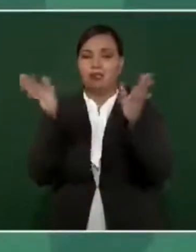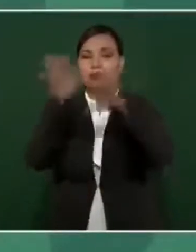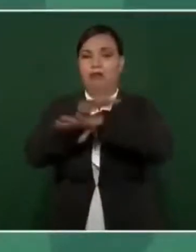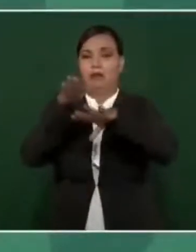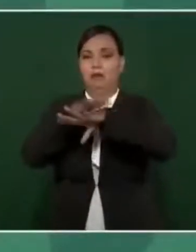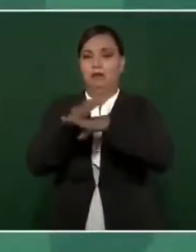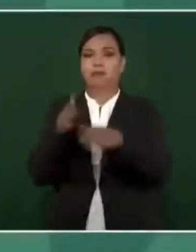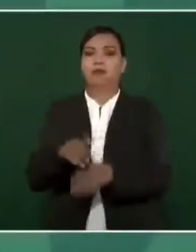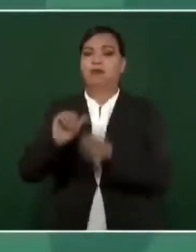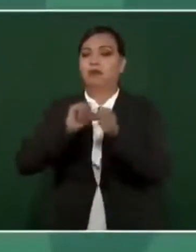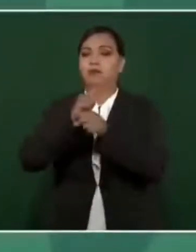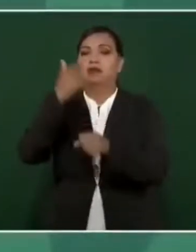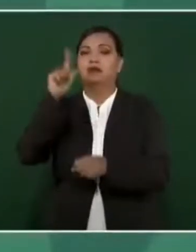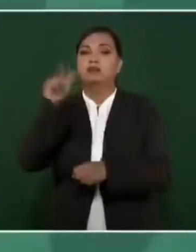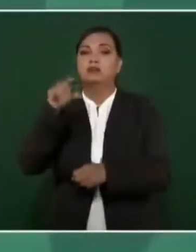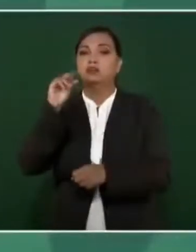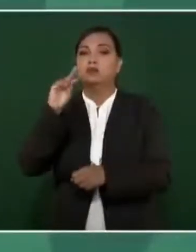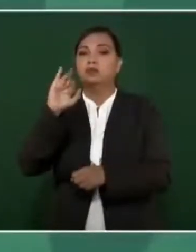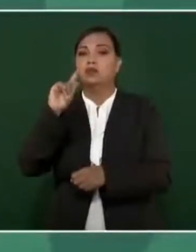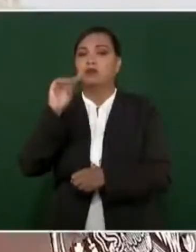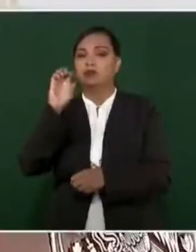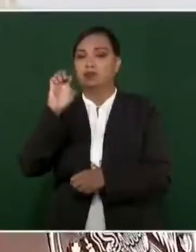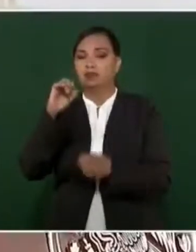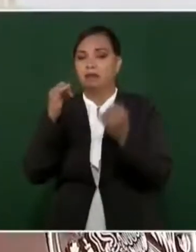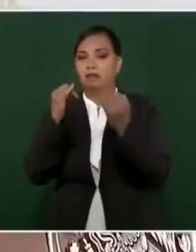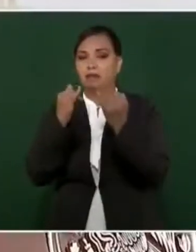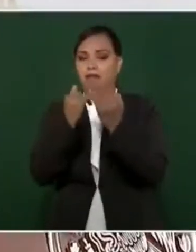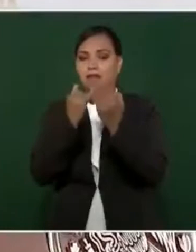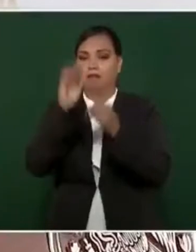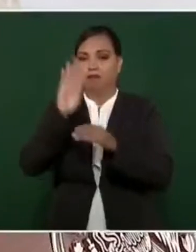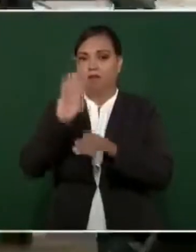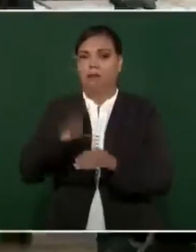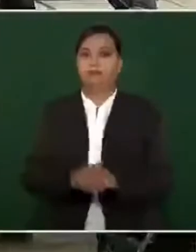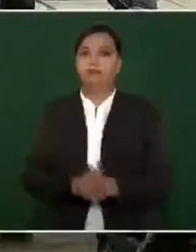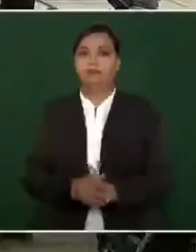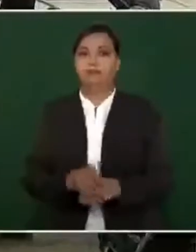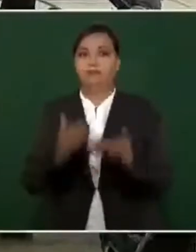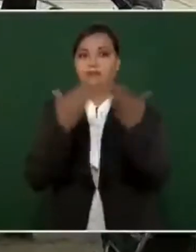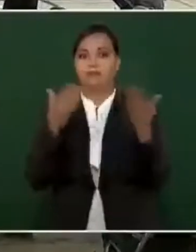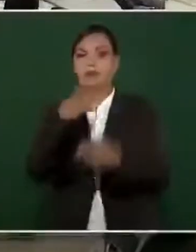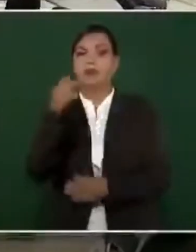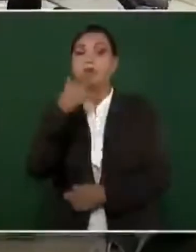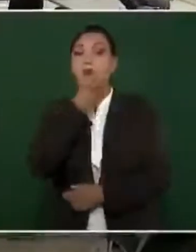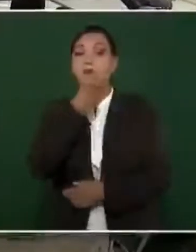Bueno, vámonos. Hombre de Tamaulipas.